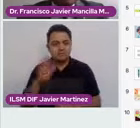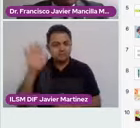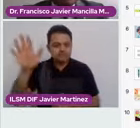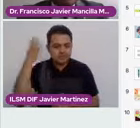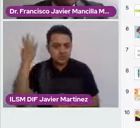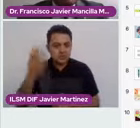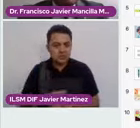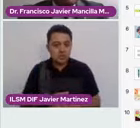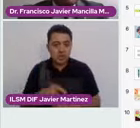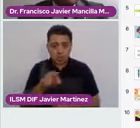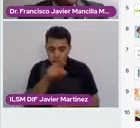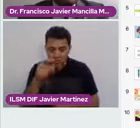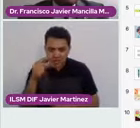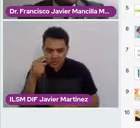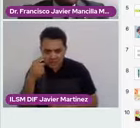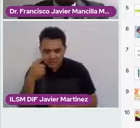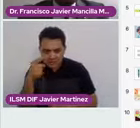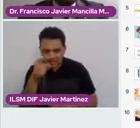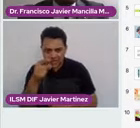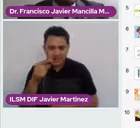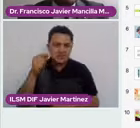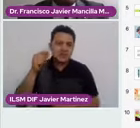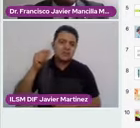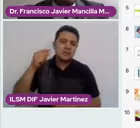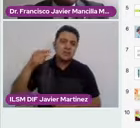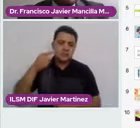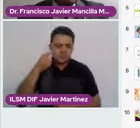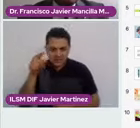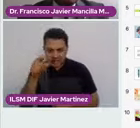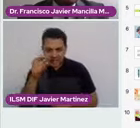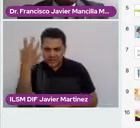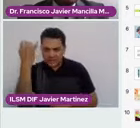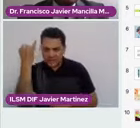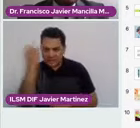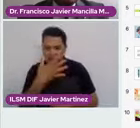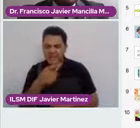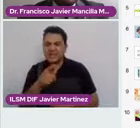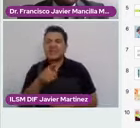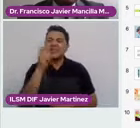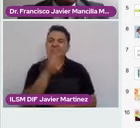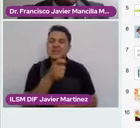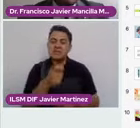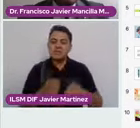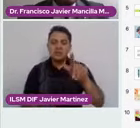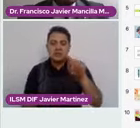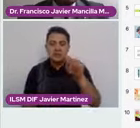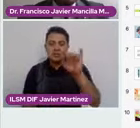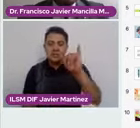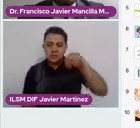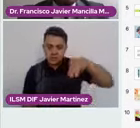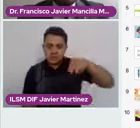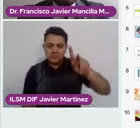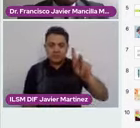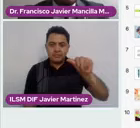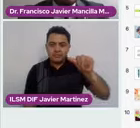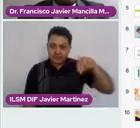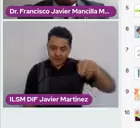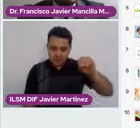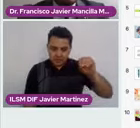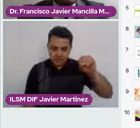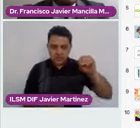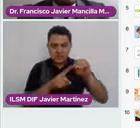Esto que ustedes ven es el tímpano. Aquí se recibe la onda sónica y se transmite por el mecanismo de palanca a través de los